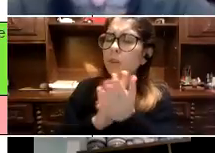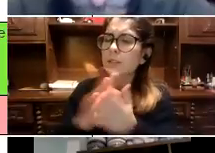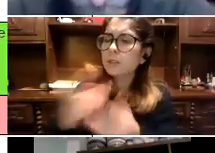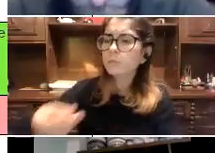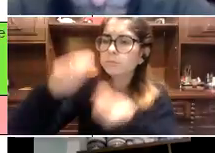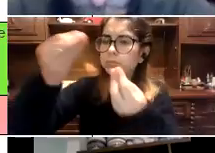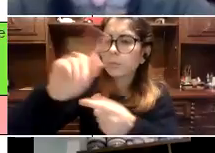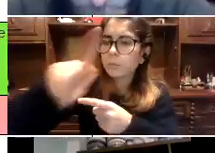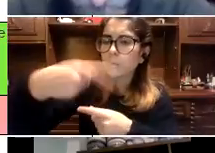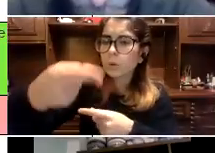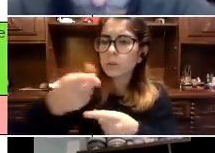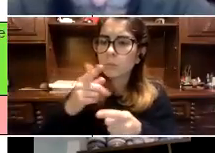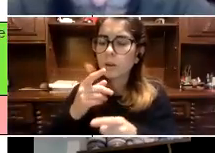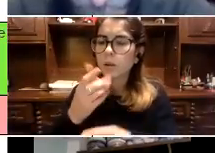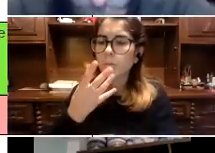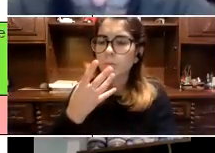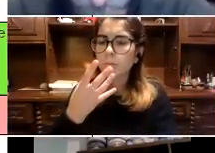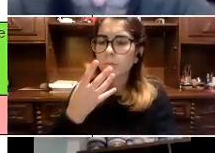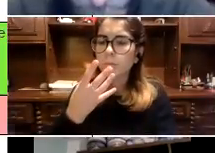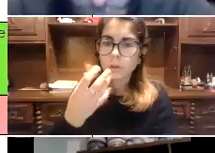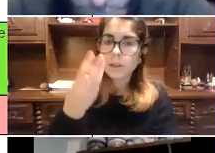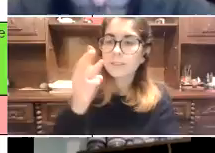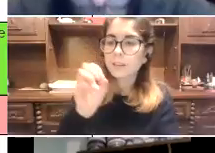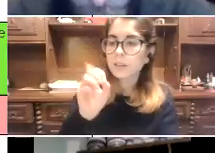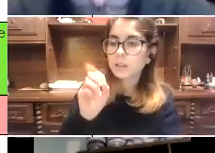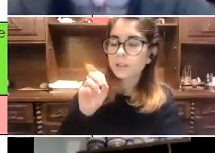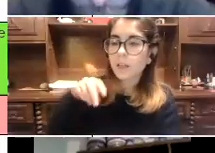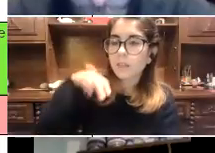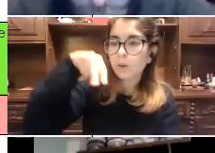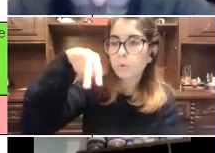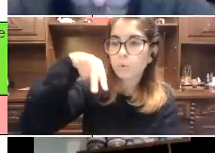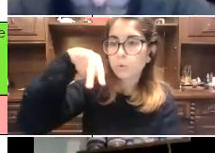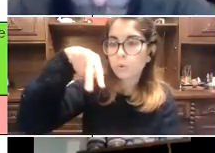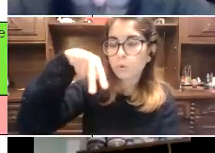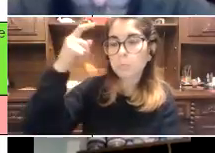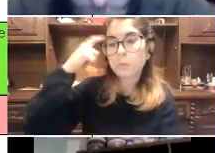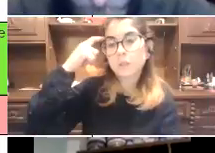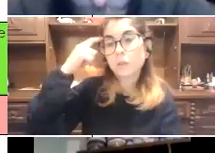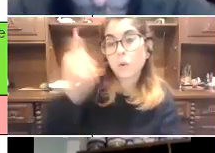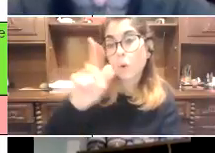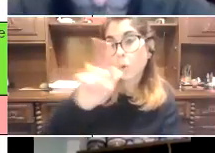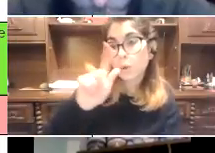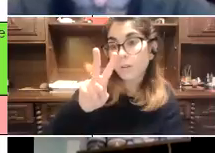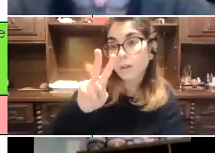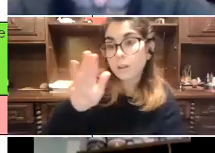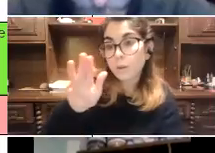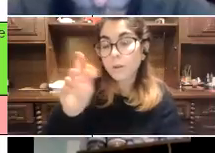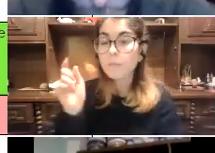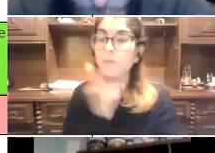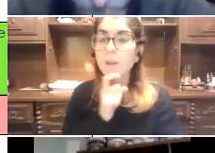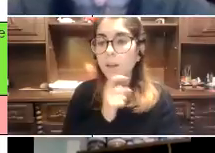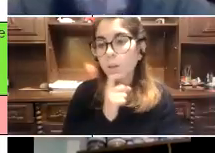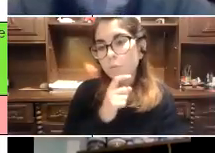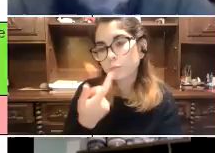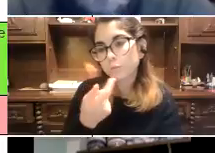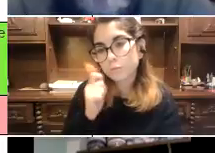Lo coloqué para el 30 de junio, pensando en que el lunes 29 es feriado, pero sería